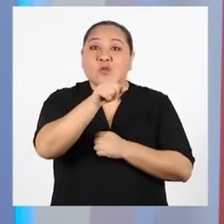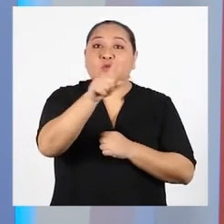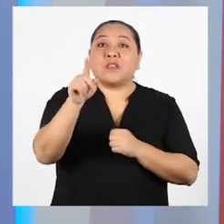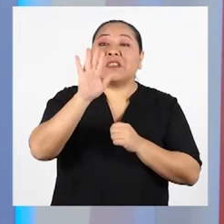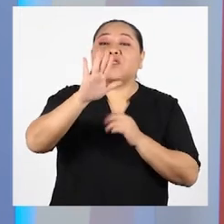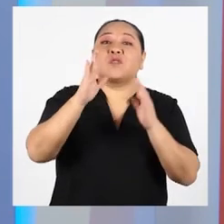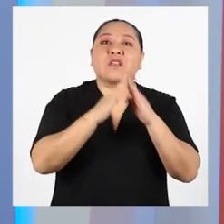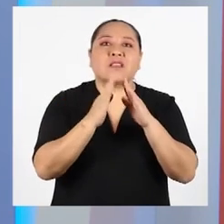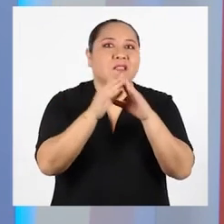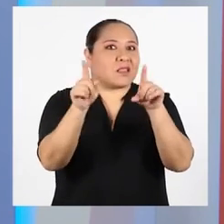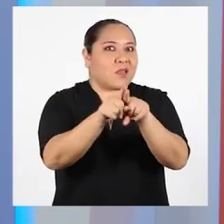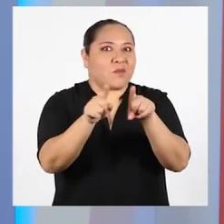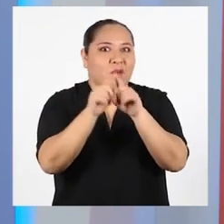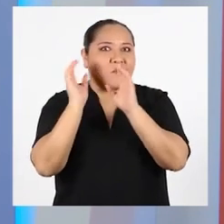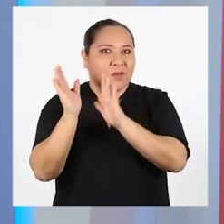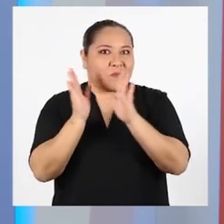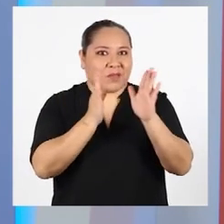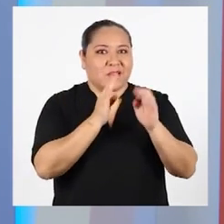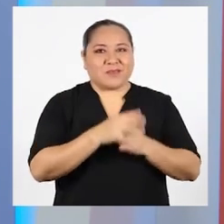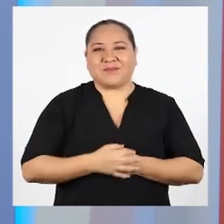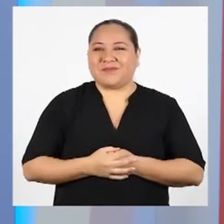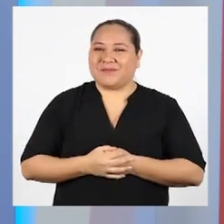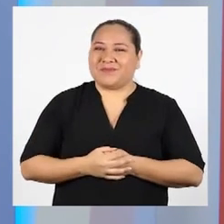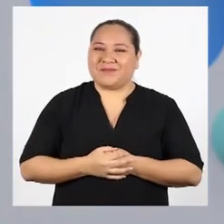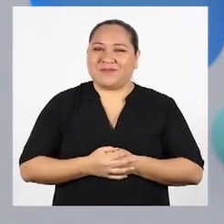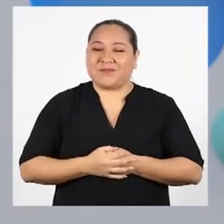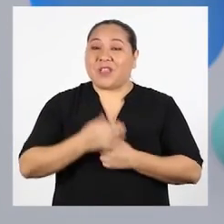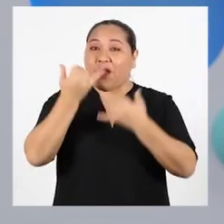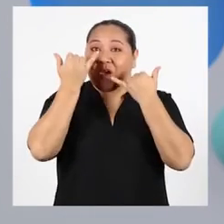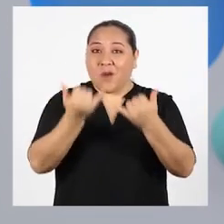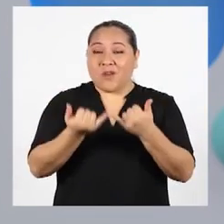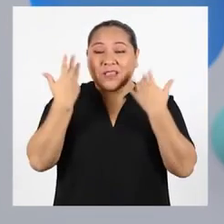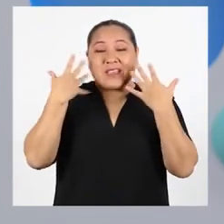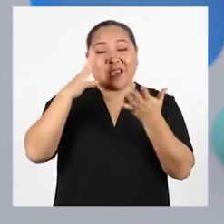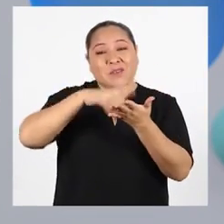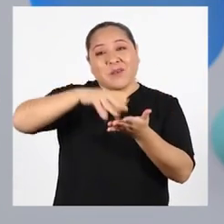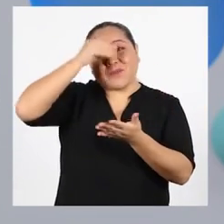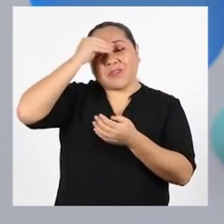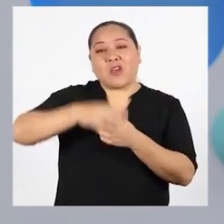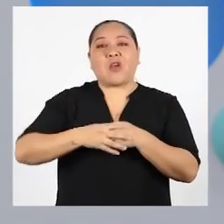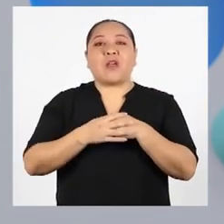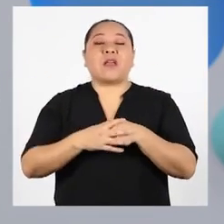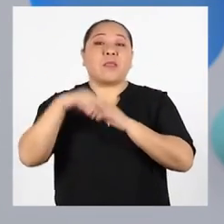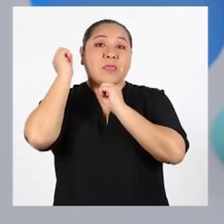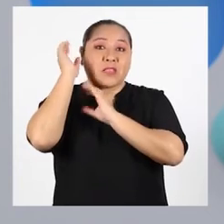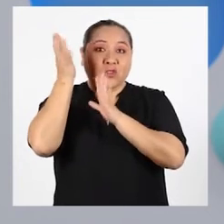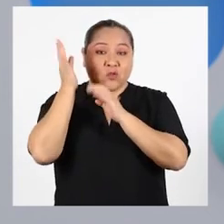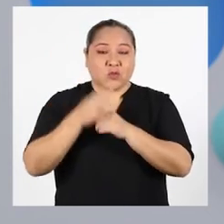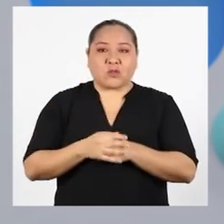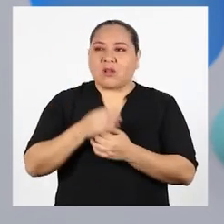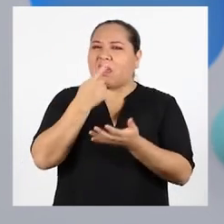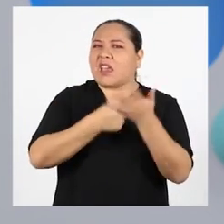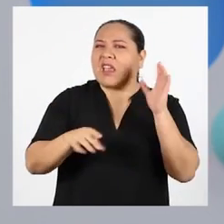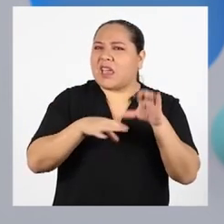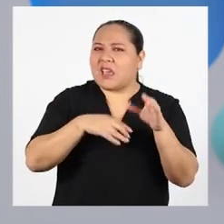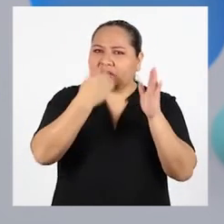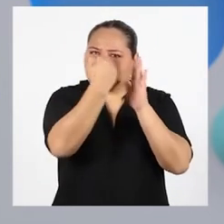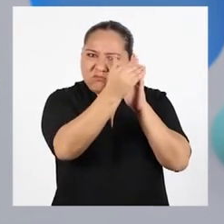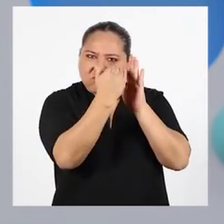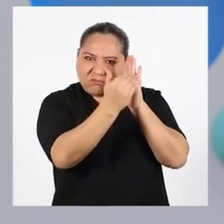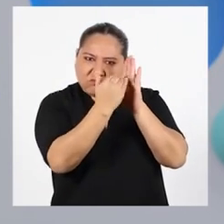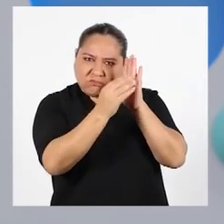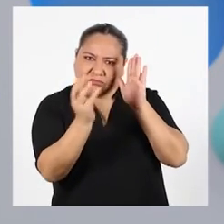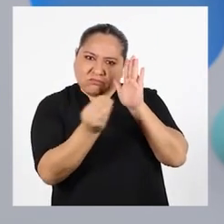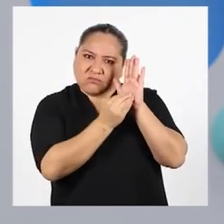Y ustedes en casa también vayan preparándolo. Hoy hemos aprendido sobre los discursos, qué debemos tener